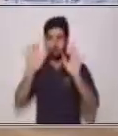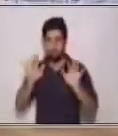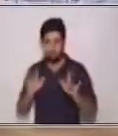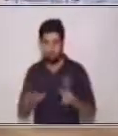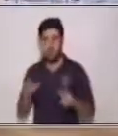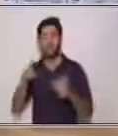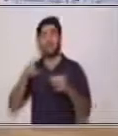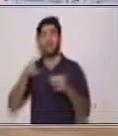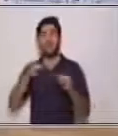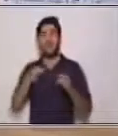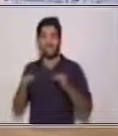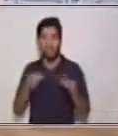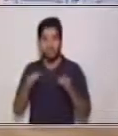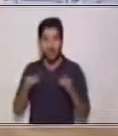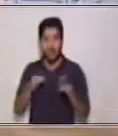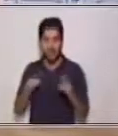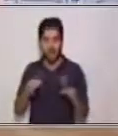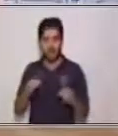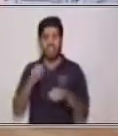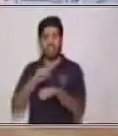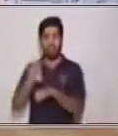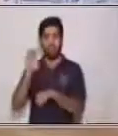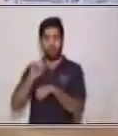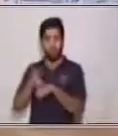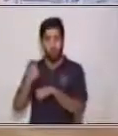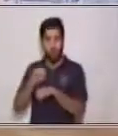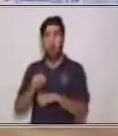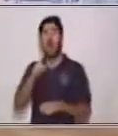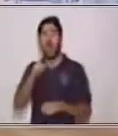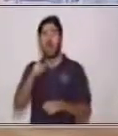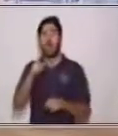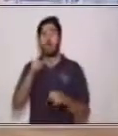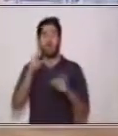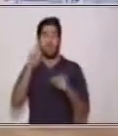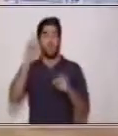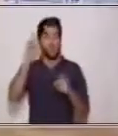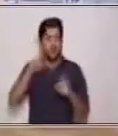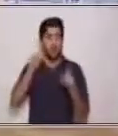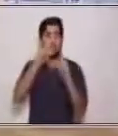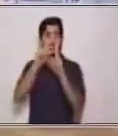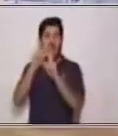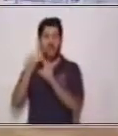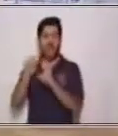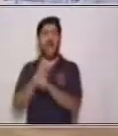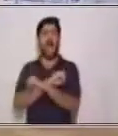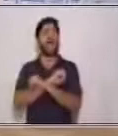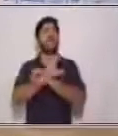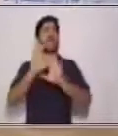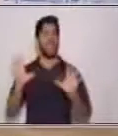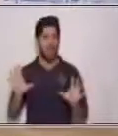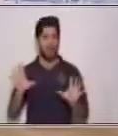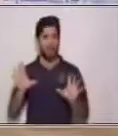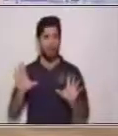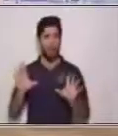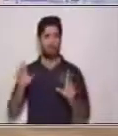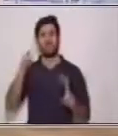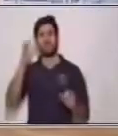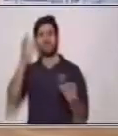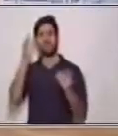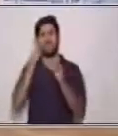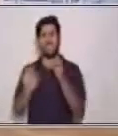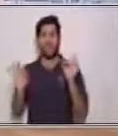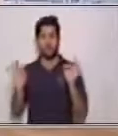instructivo es que el lenguaje debe ser claro, sencillo y lineal, es decir, que cualquier persona